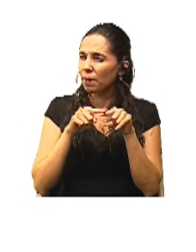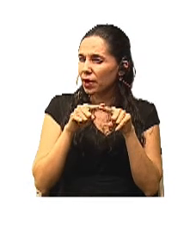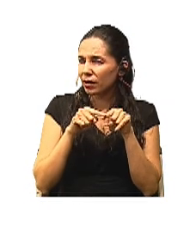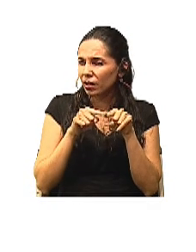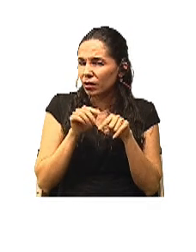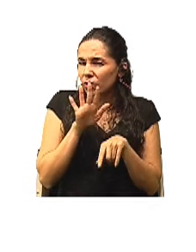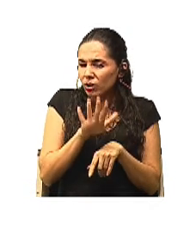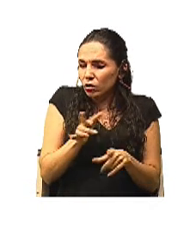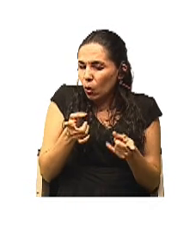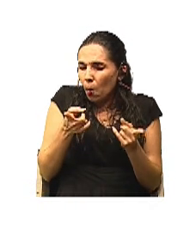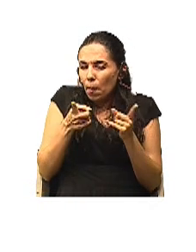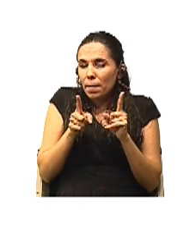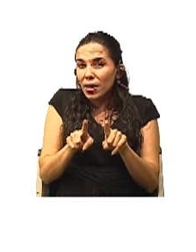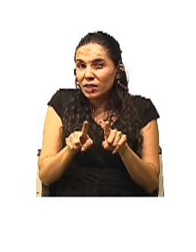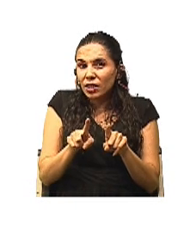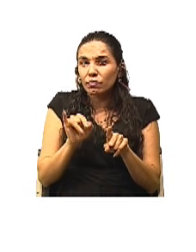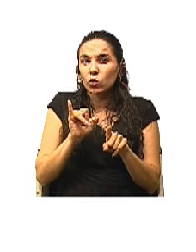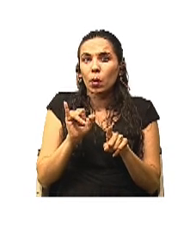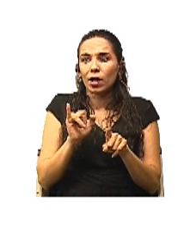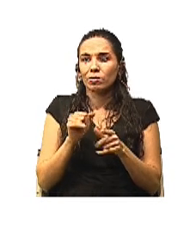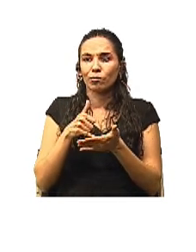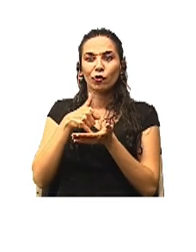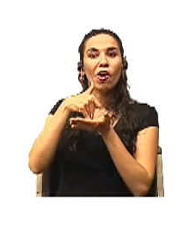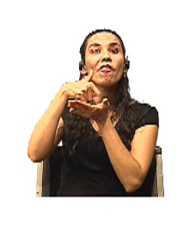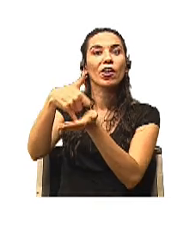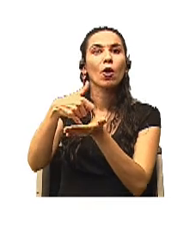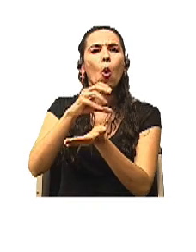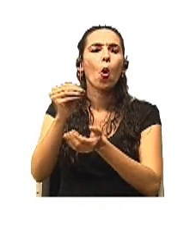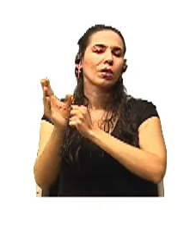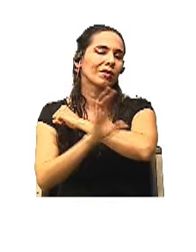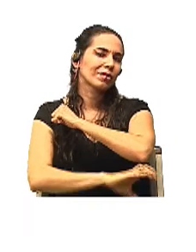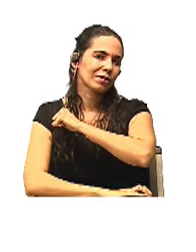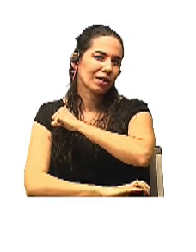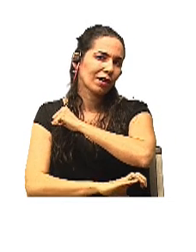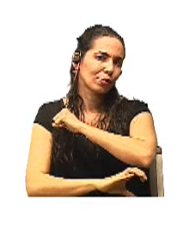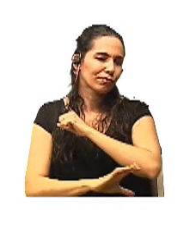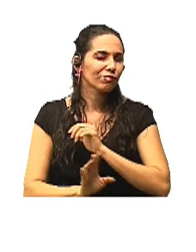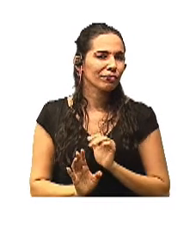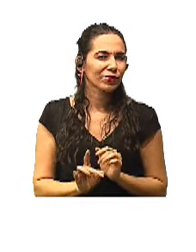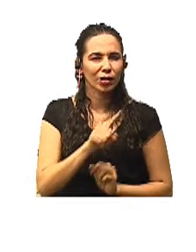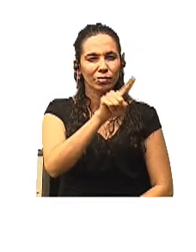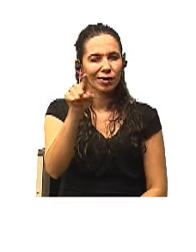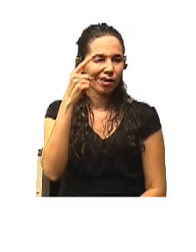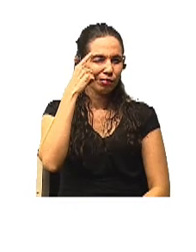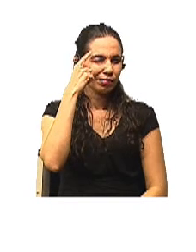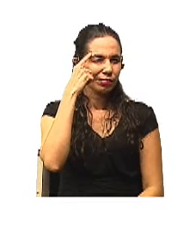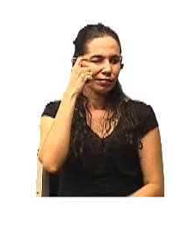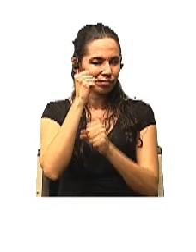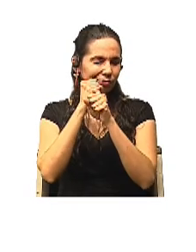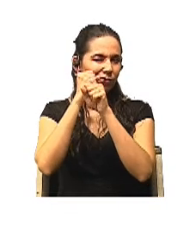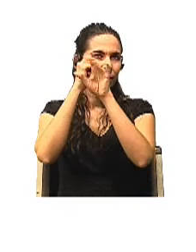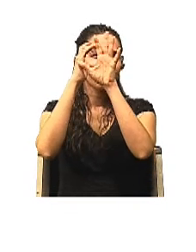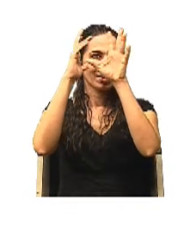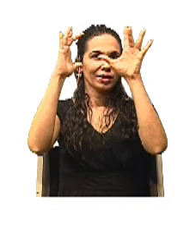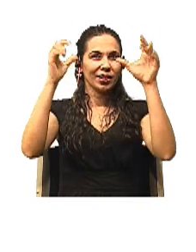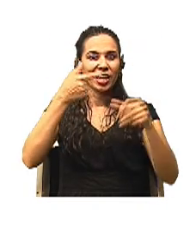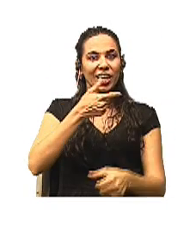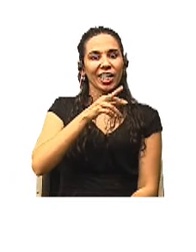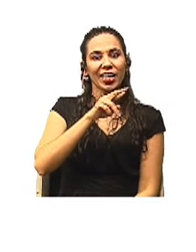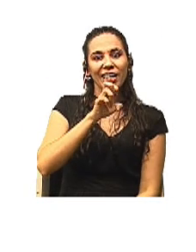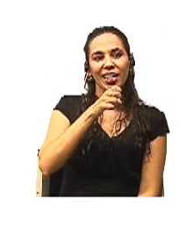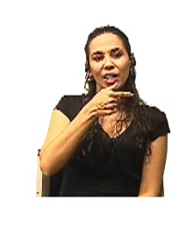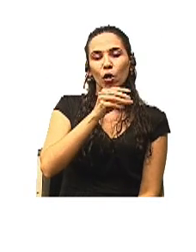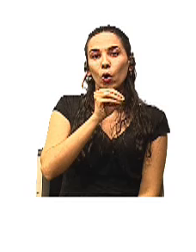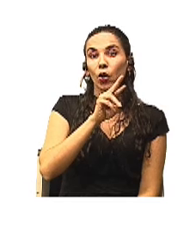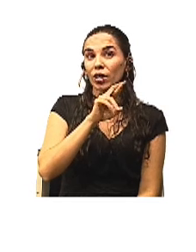se da como una recompensa o como un castigo. Piensen ustedes, en el caso de Gregorio, ¿fue